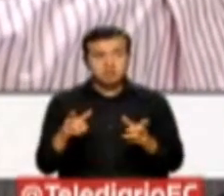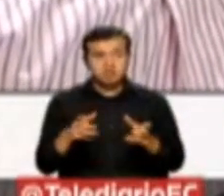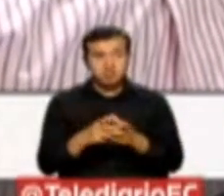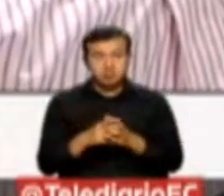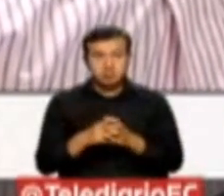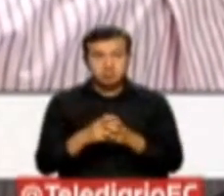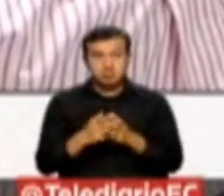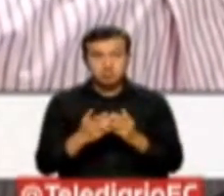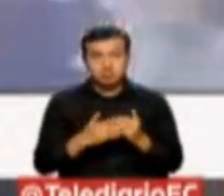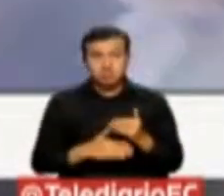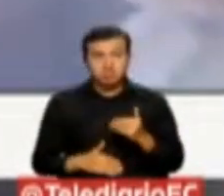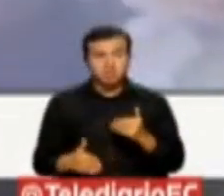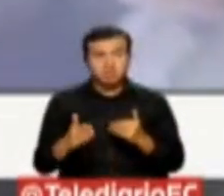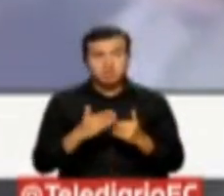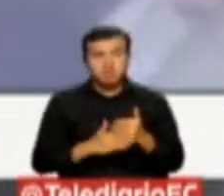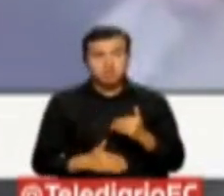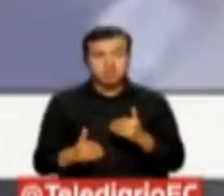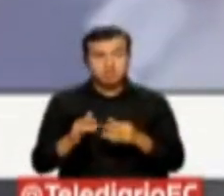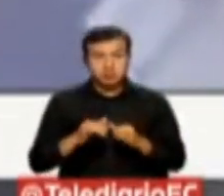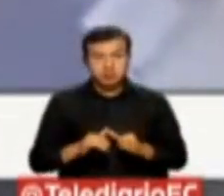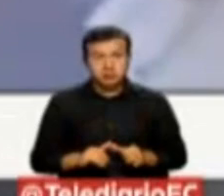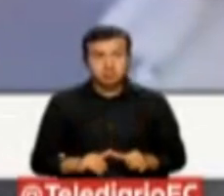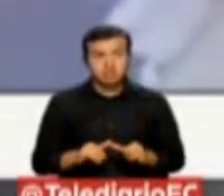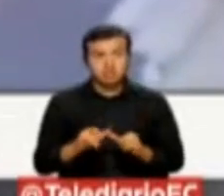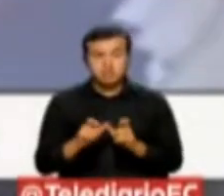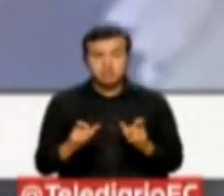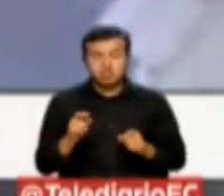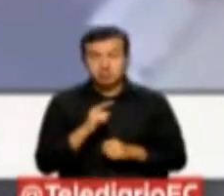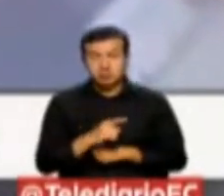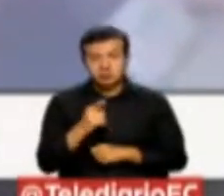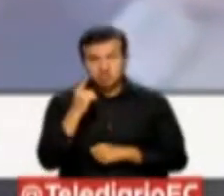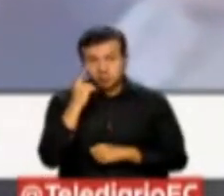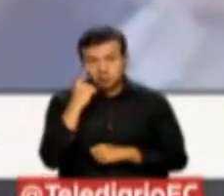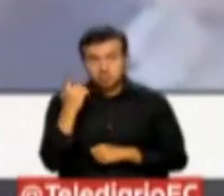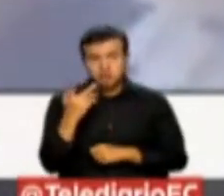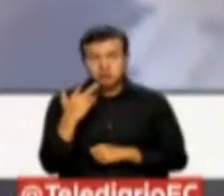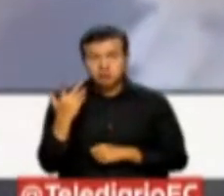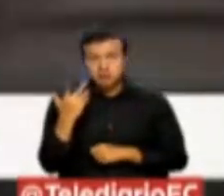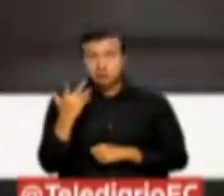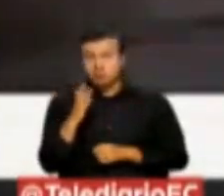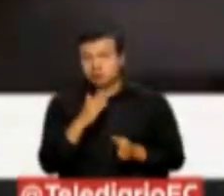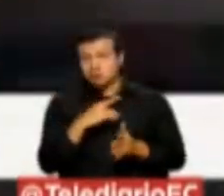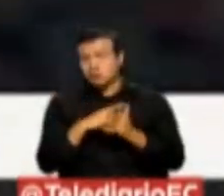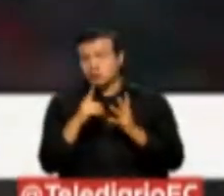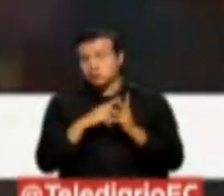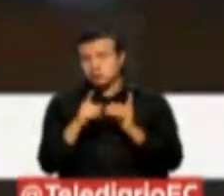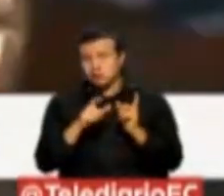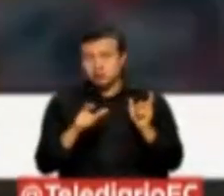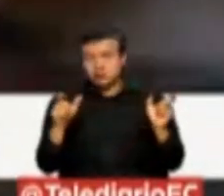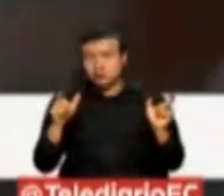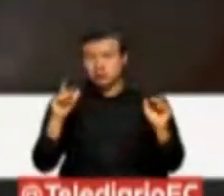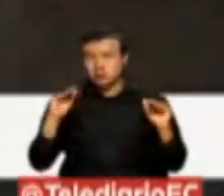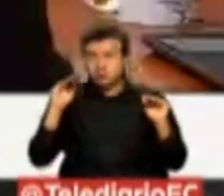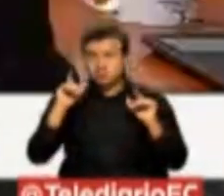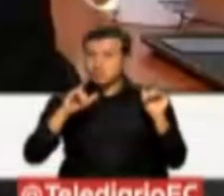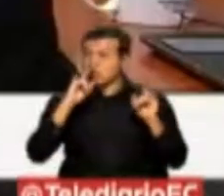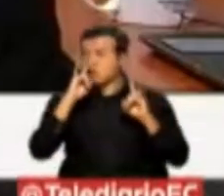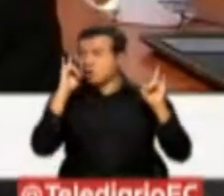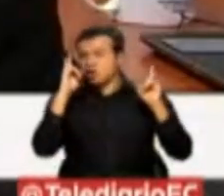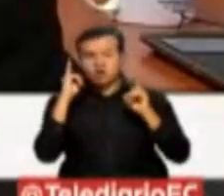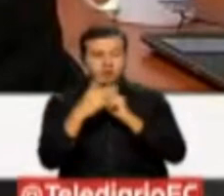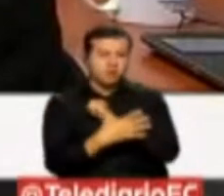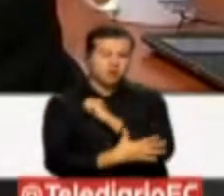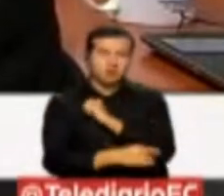defensor del pueblo, el ejercicio de la violencia podría darse por abusos de poder e incluso por diferencias entre clases sociales. Estos